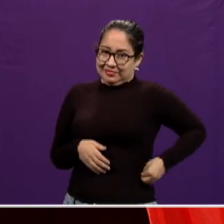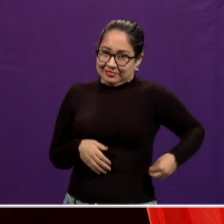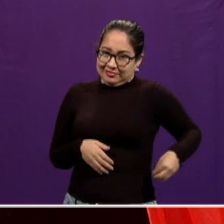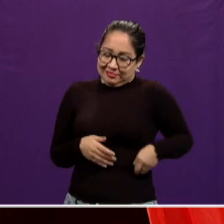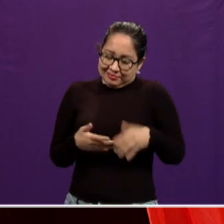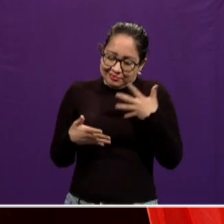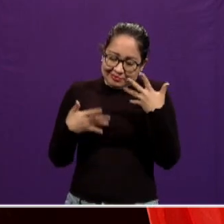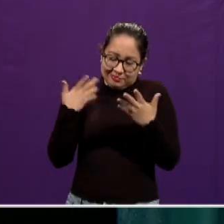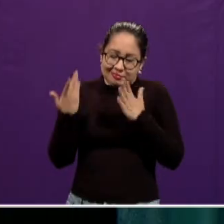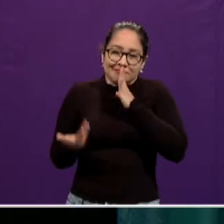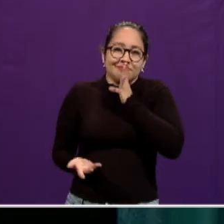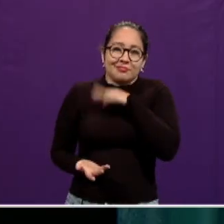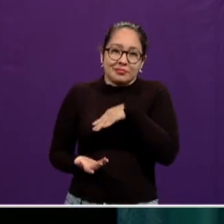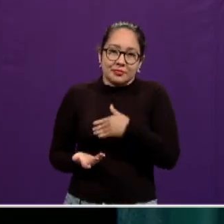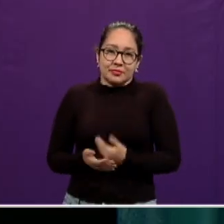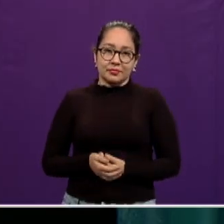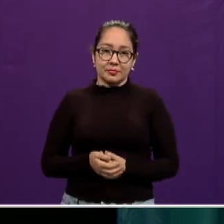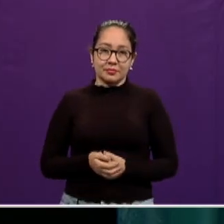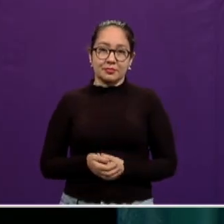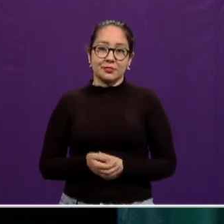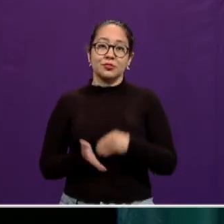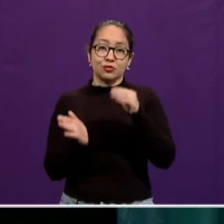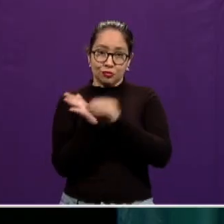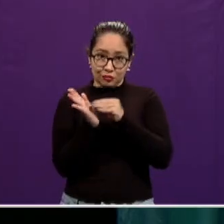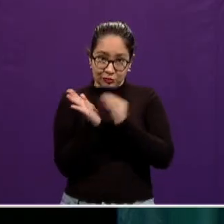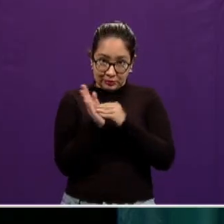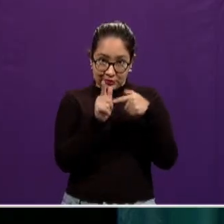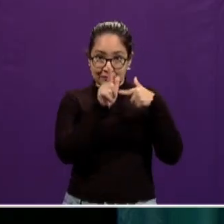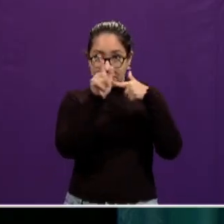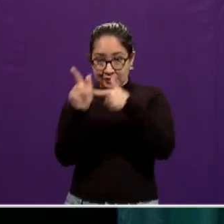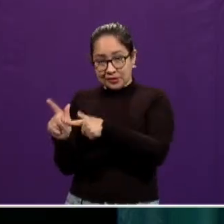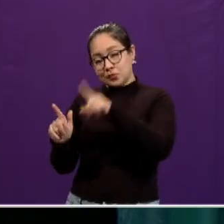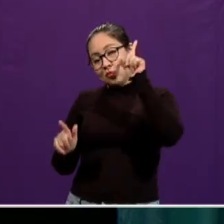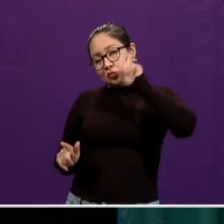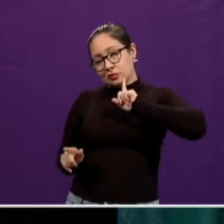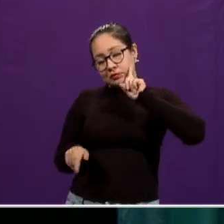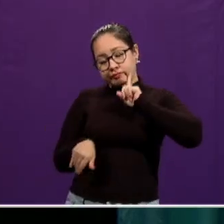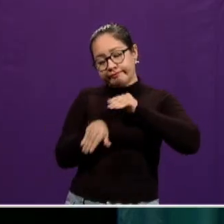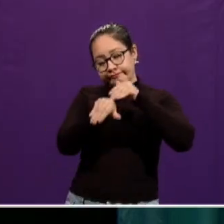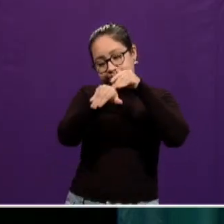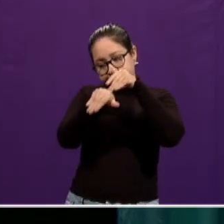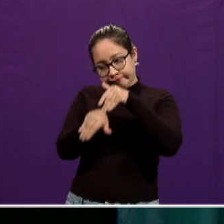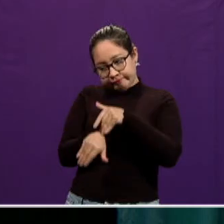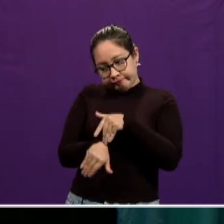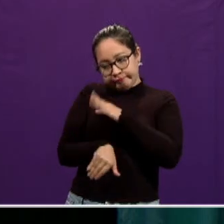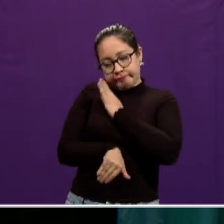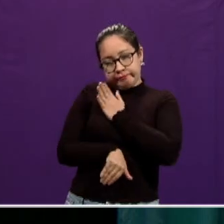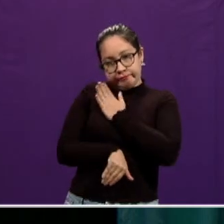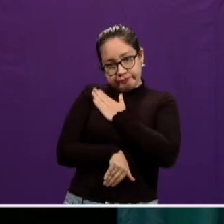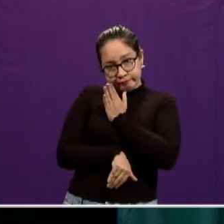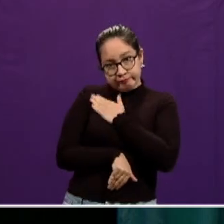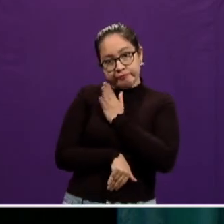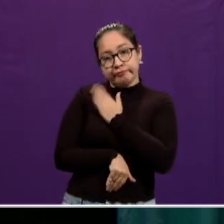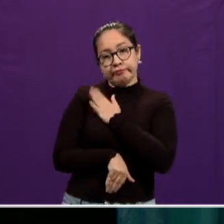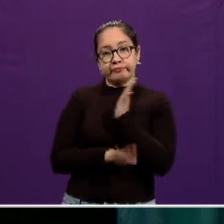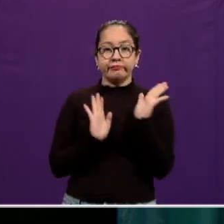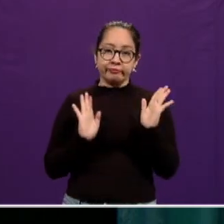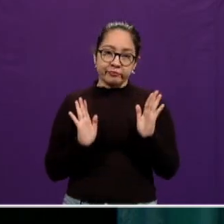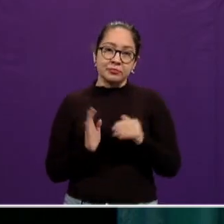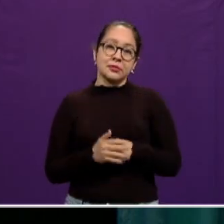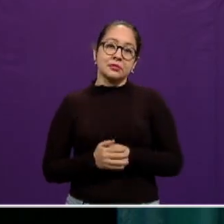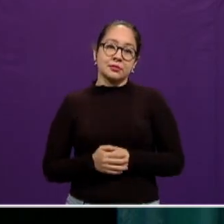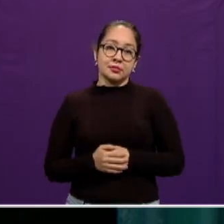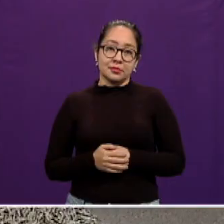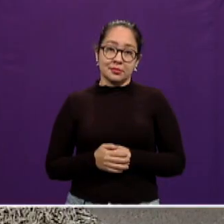sí. Sí. Todavía seguimos con este rol de mujeres subyugadas, ¿no? Buenas. O sea, muy en el fondo y que eso todavía es existe.